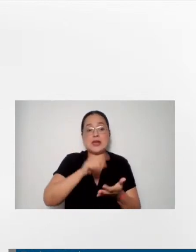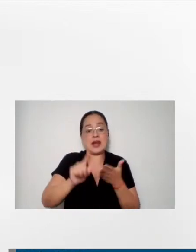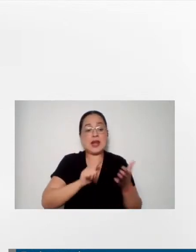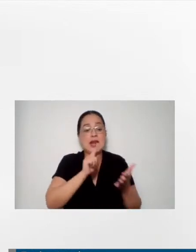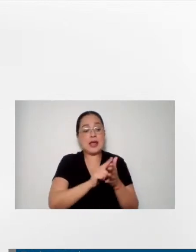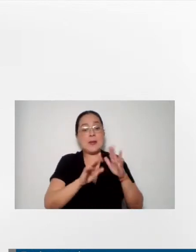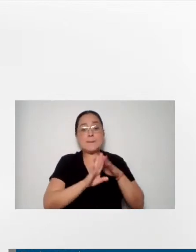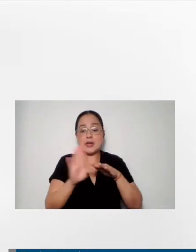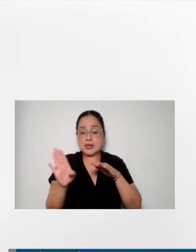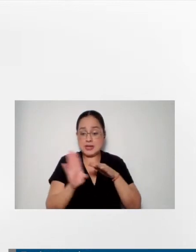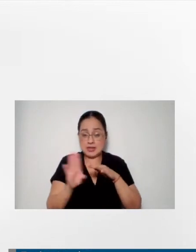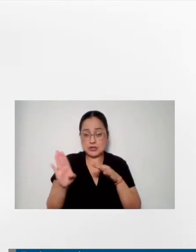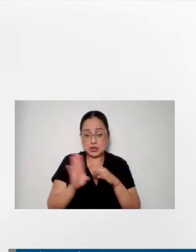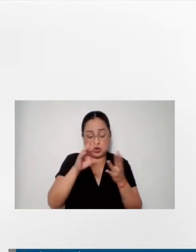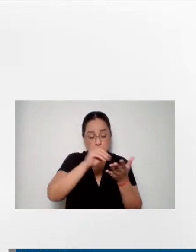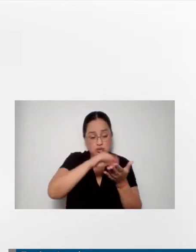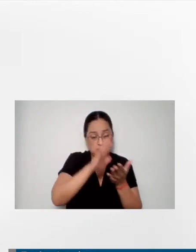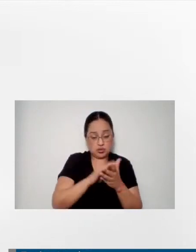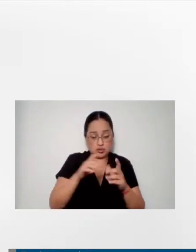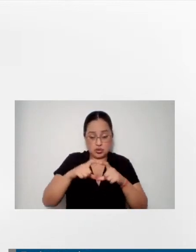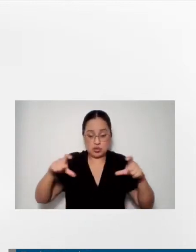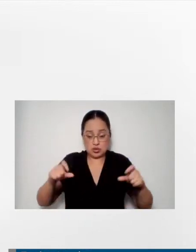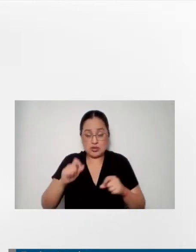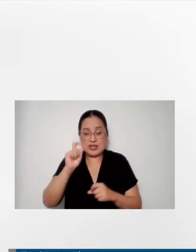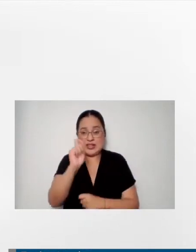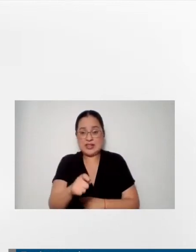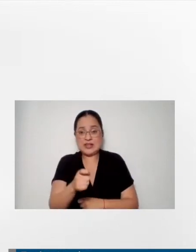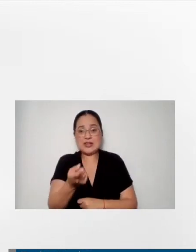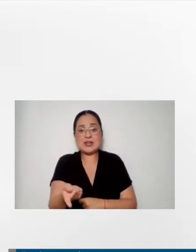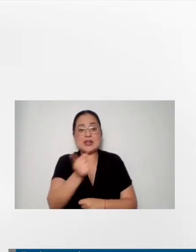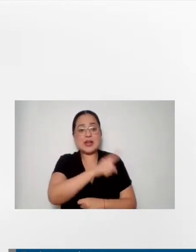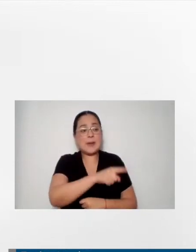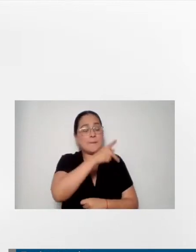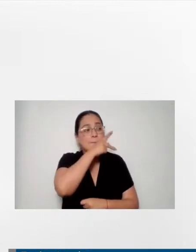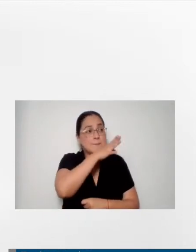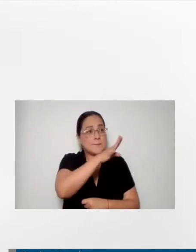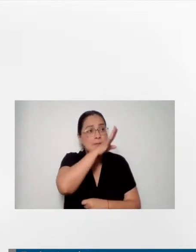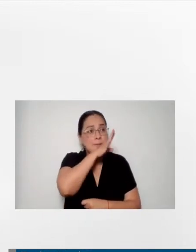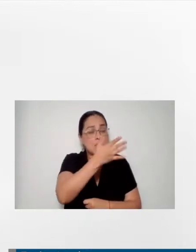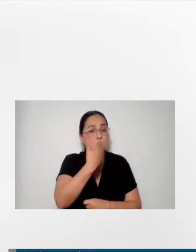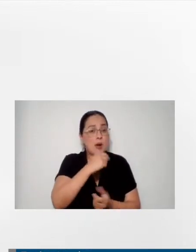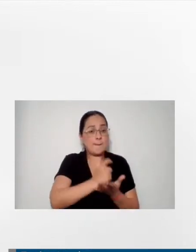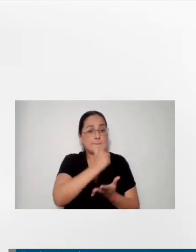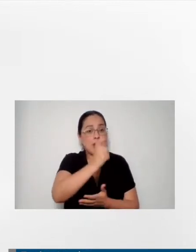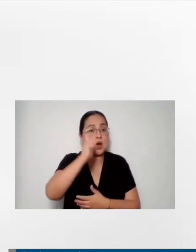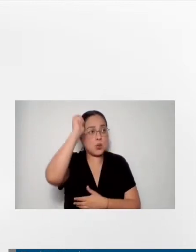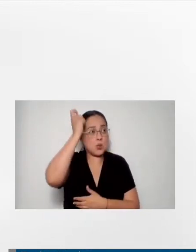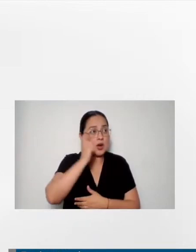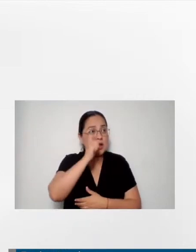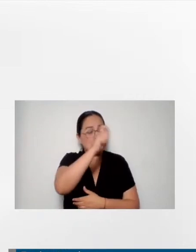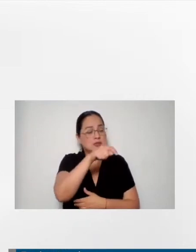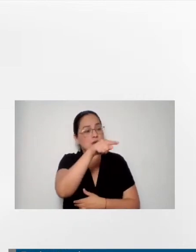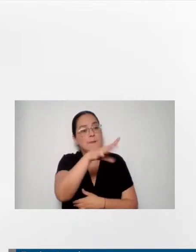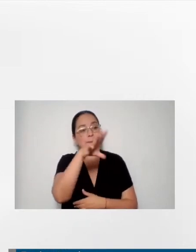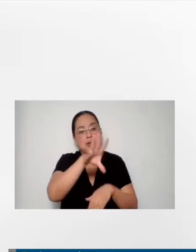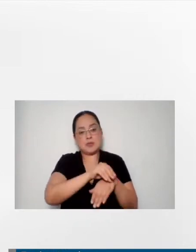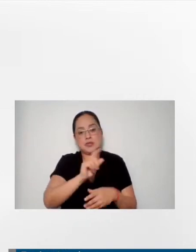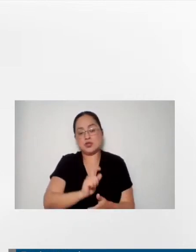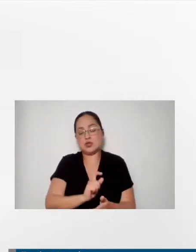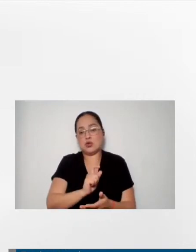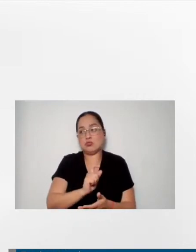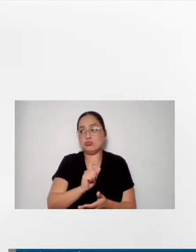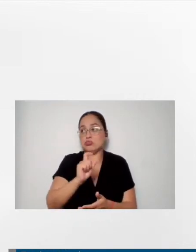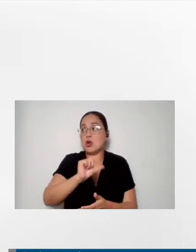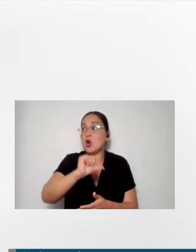establece como consecuencia de los deudores alimentarios la restricción para salir del país, ¿no? Que también pues a